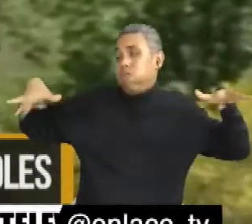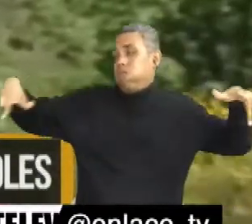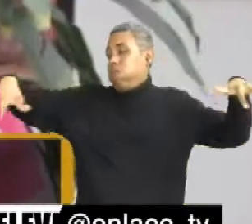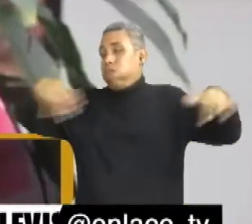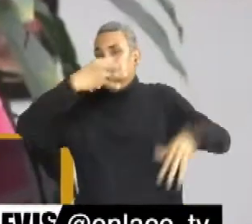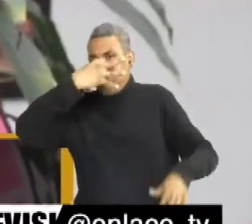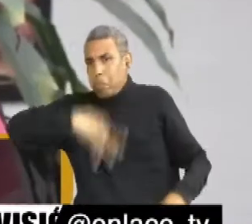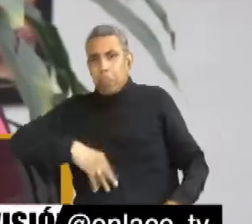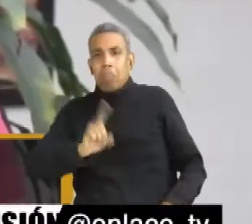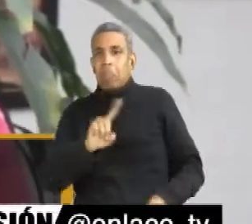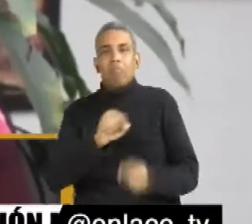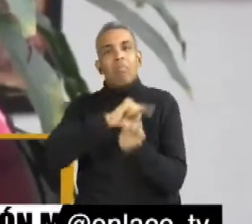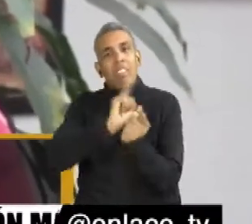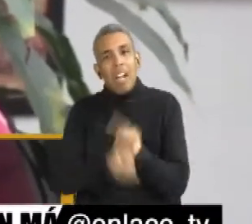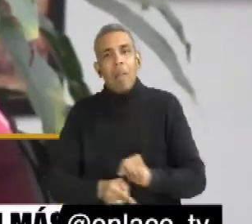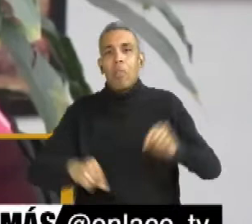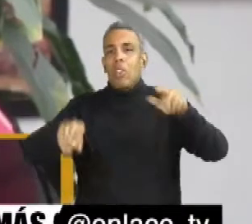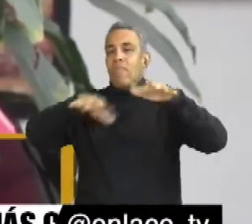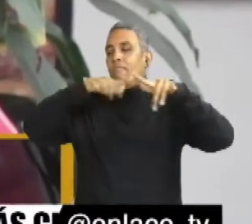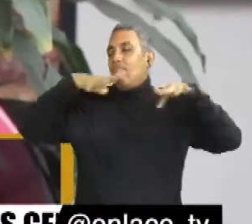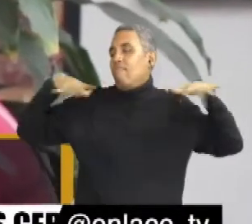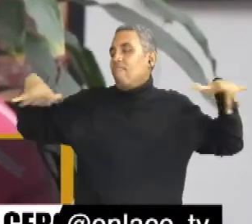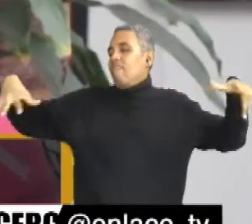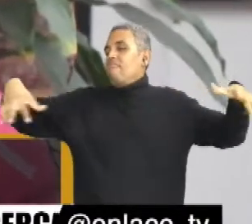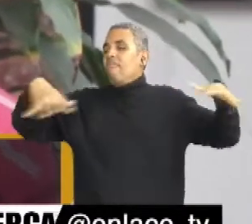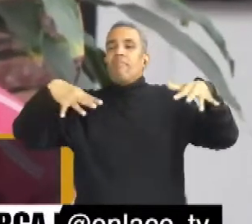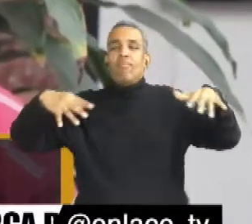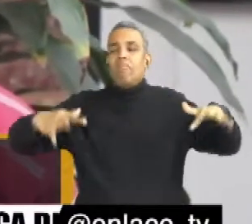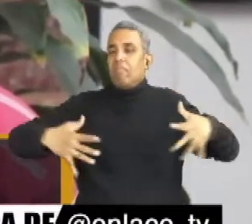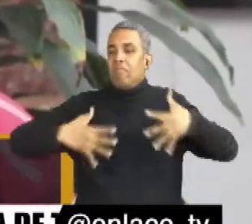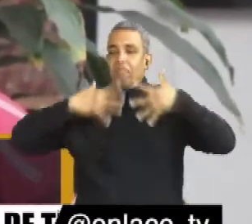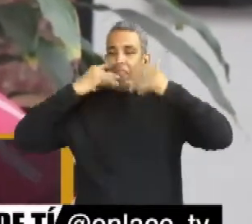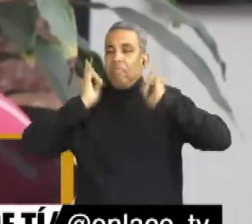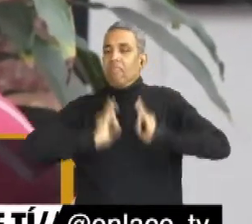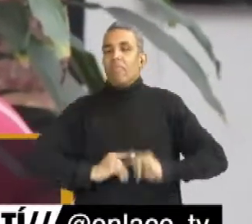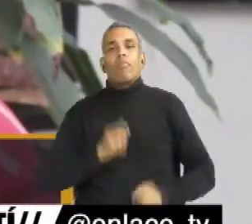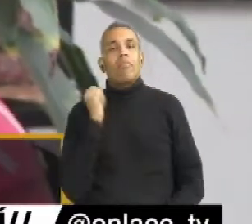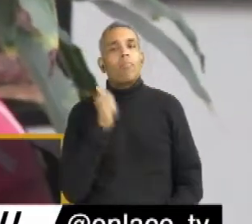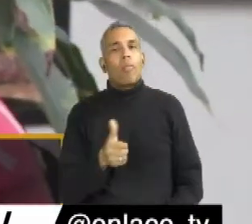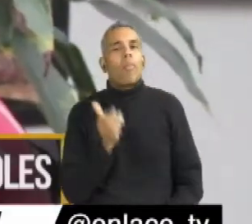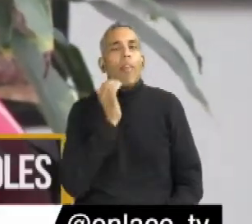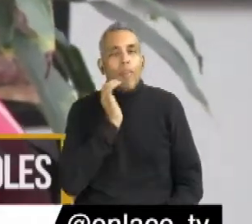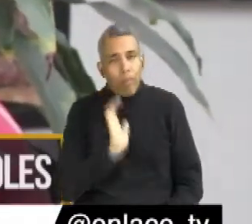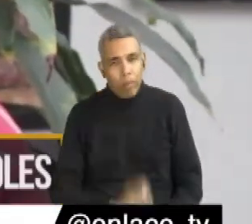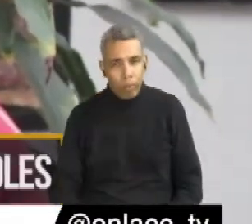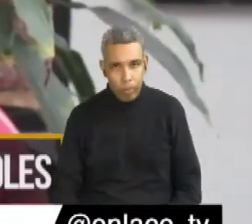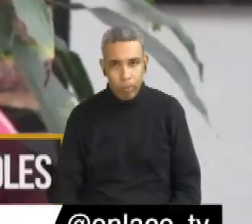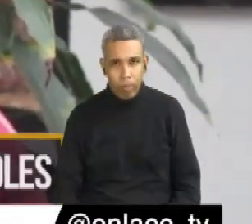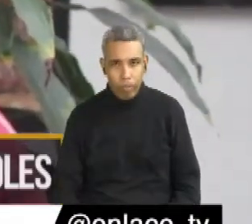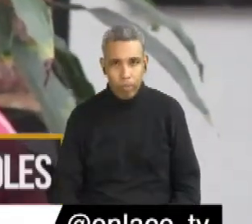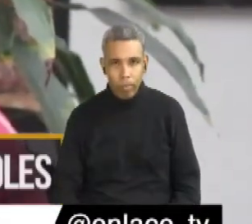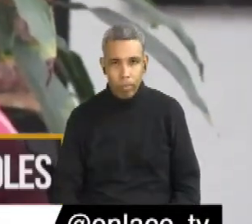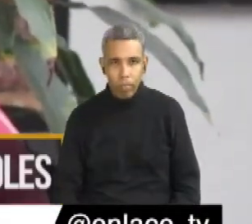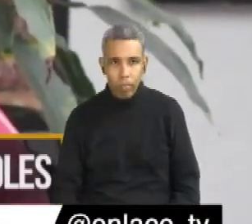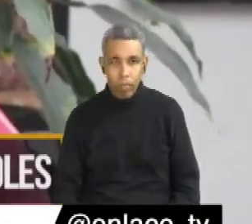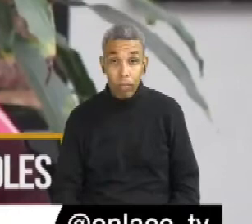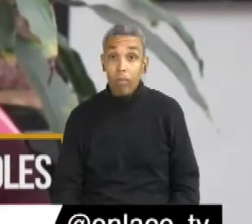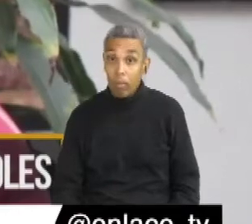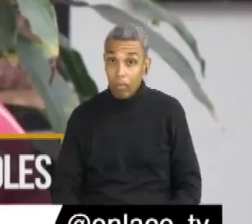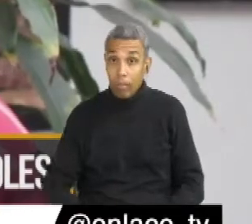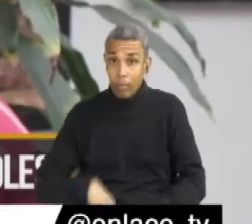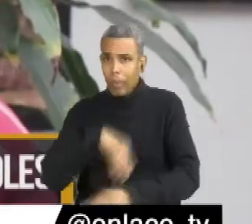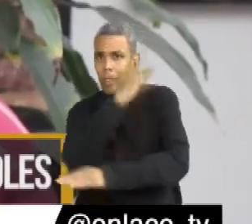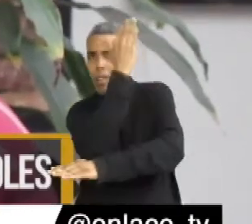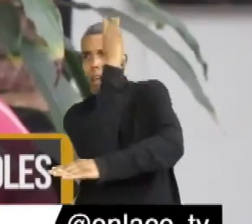árbol. Uno de los beneficios que hay que sembrar árboles en la ciudad es para que nos ayude a la descontaminación del